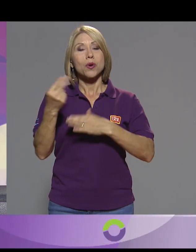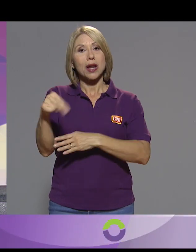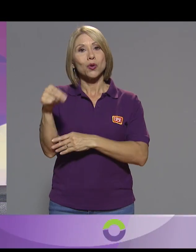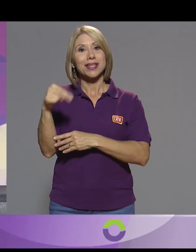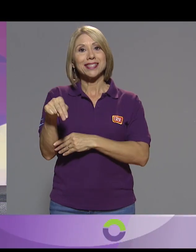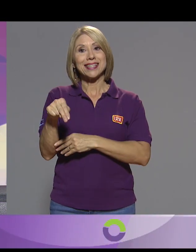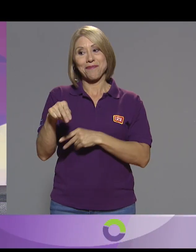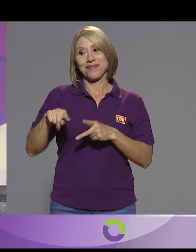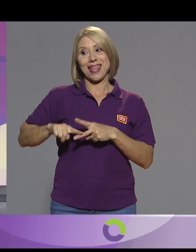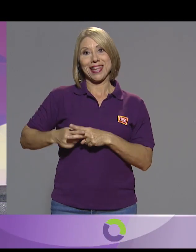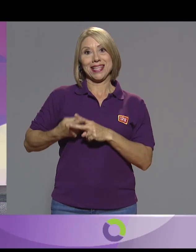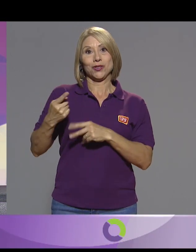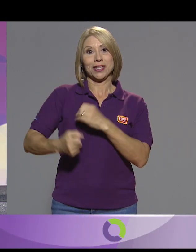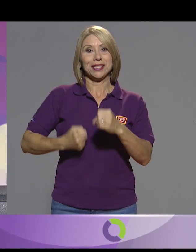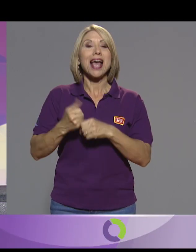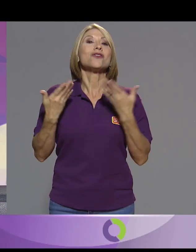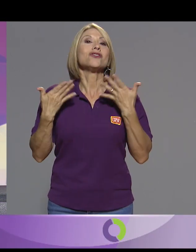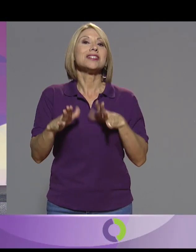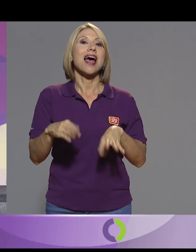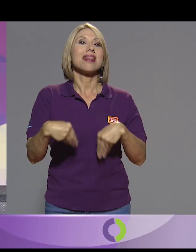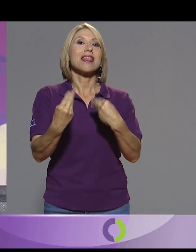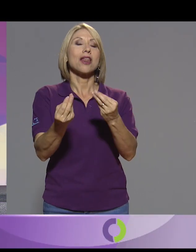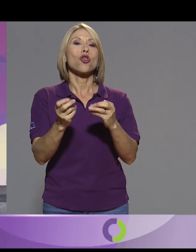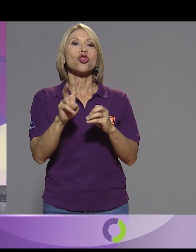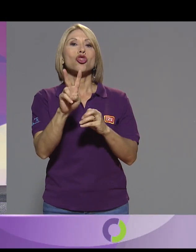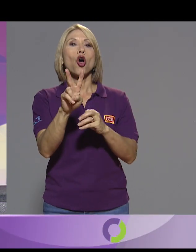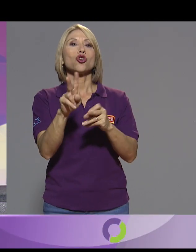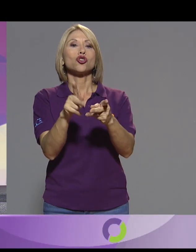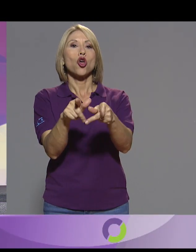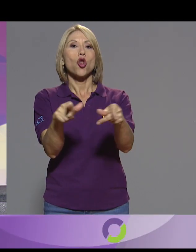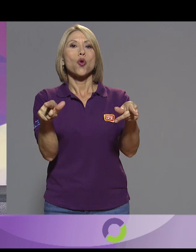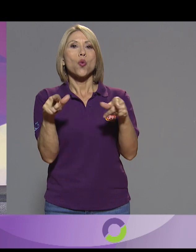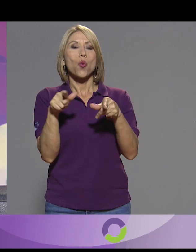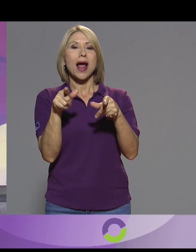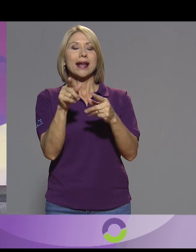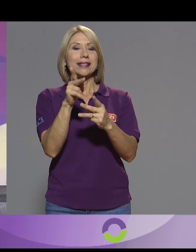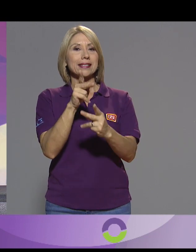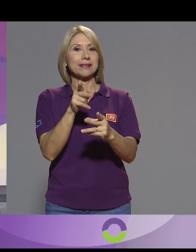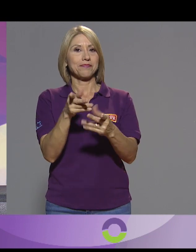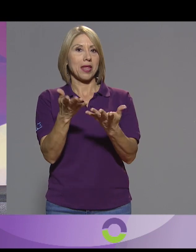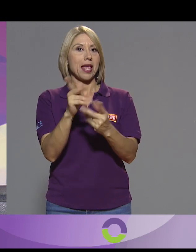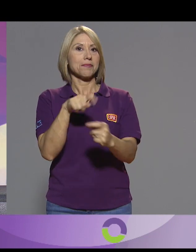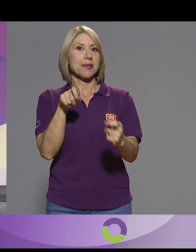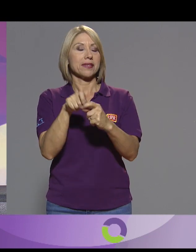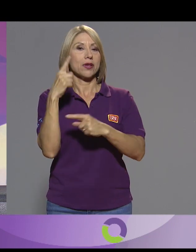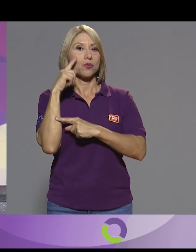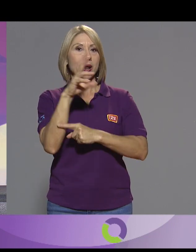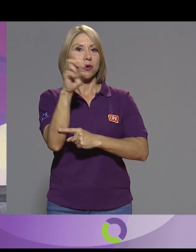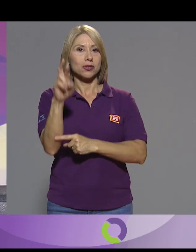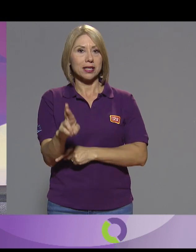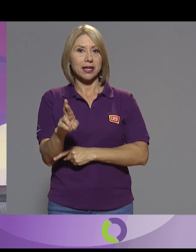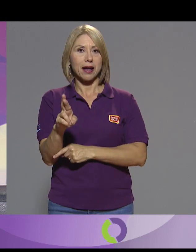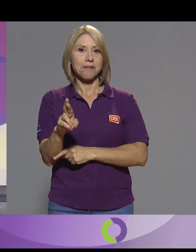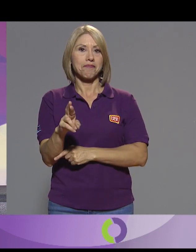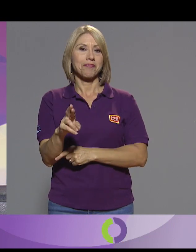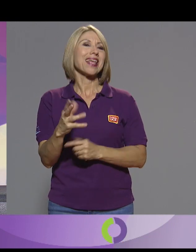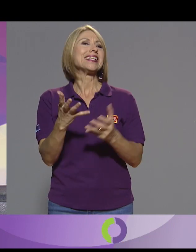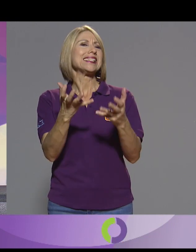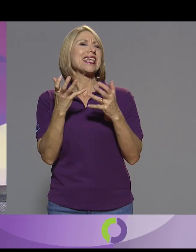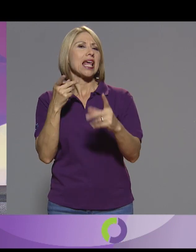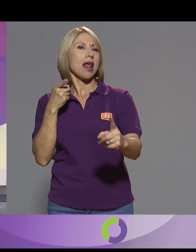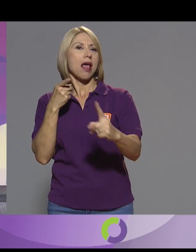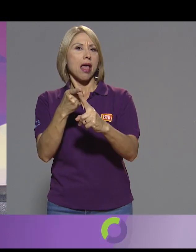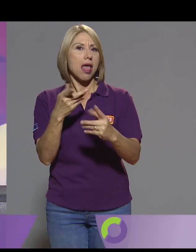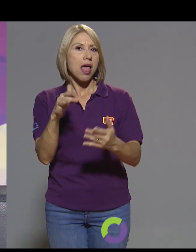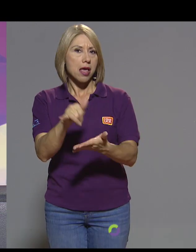inicio de este año que ya otorgaron dos plazas ya específicas para costa rica y bueno la idea también es eso